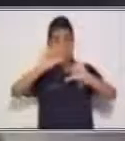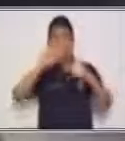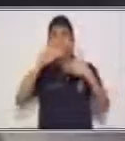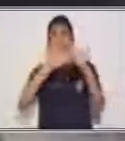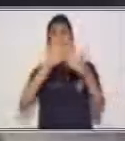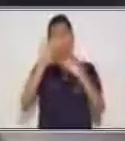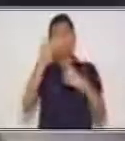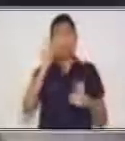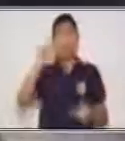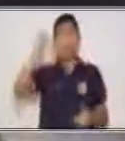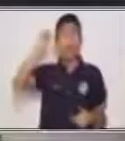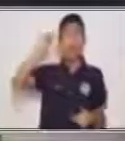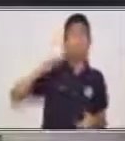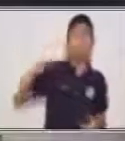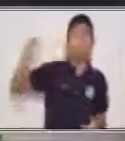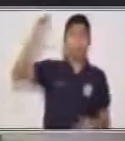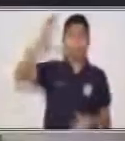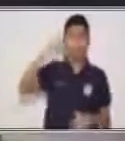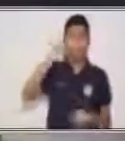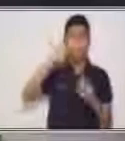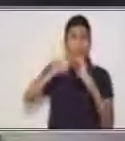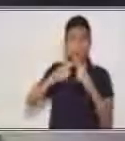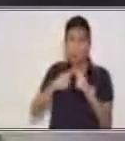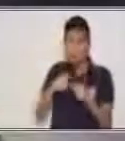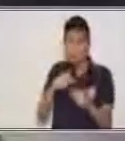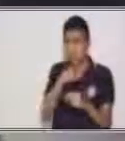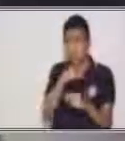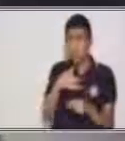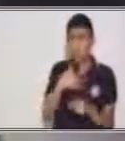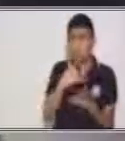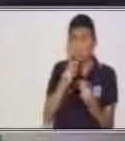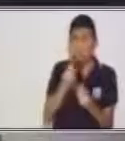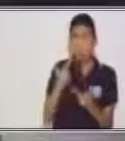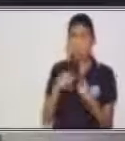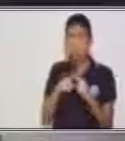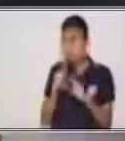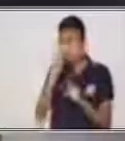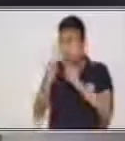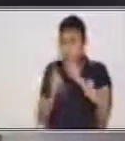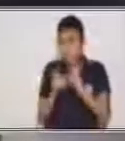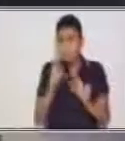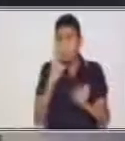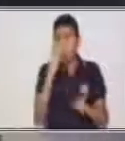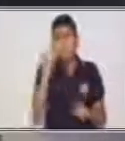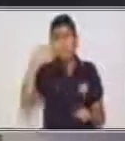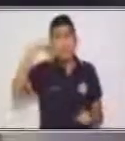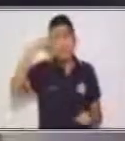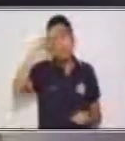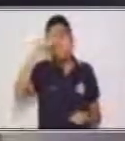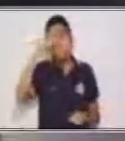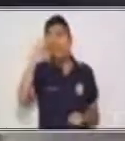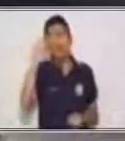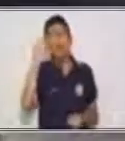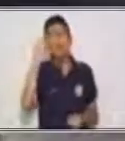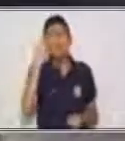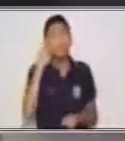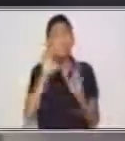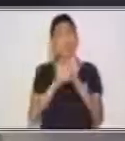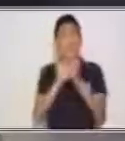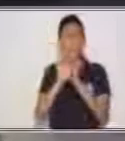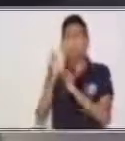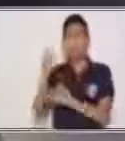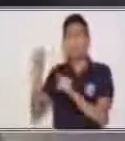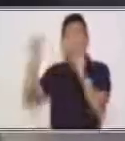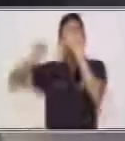seamos grandes, cuando nos ponen a hacer un experimento nos da miedo formular la hipótesis. ¿Por qué? Porque a veces no sabemos de qué forma se